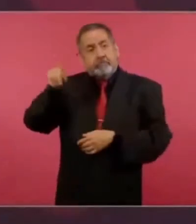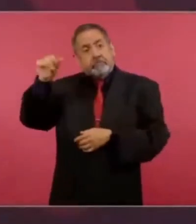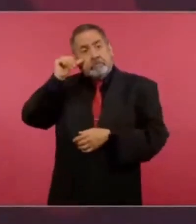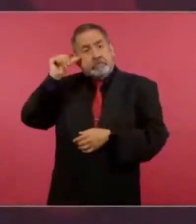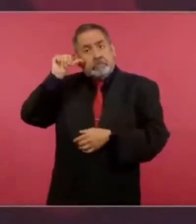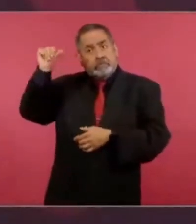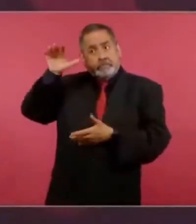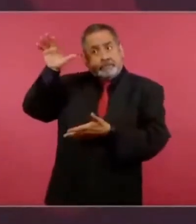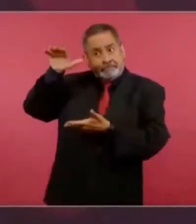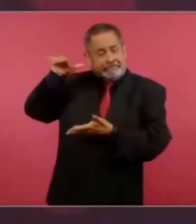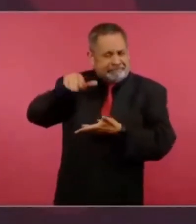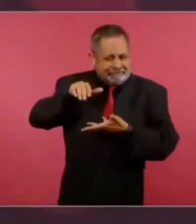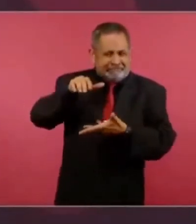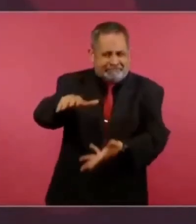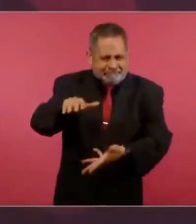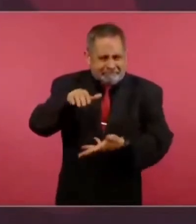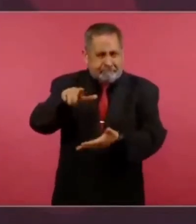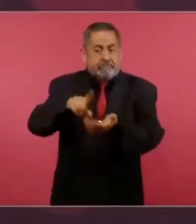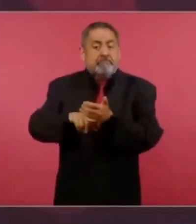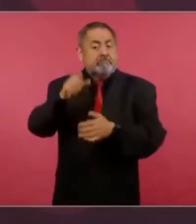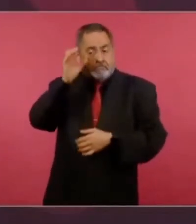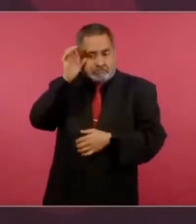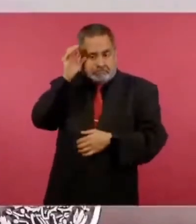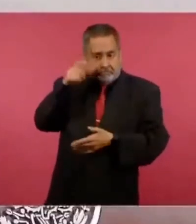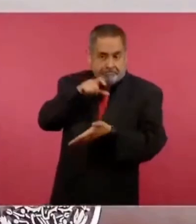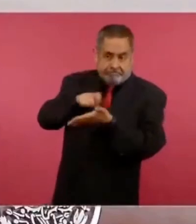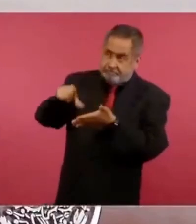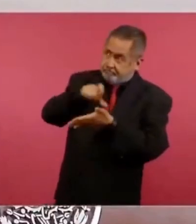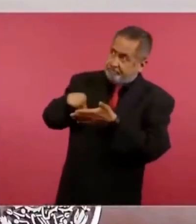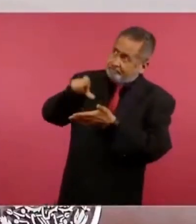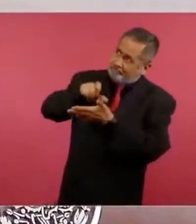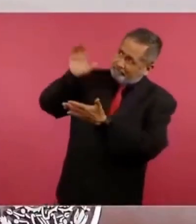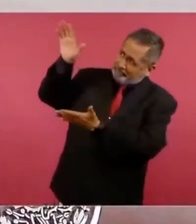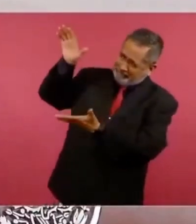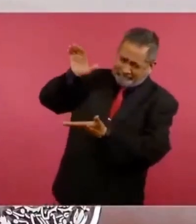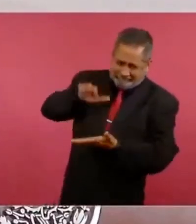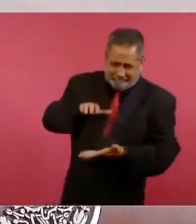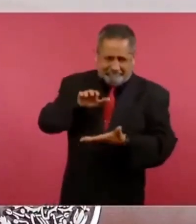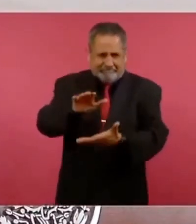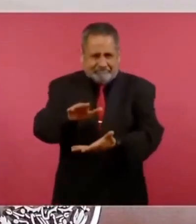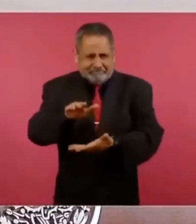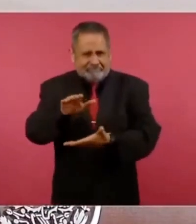muy bien los del gobierno de China Popular,